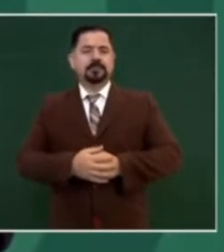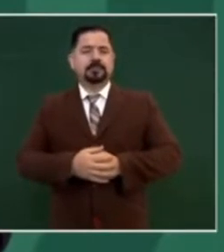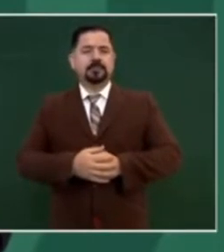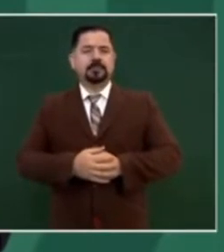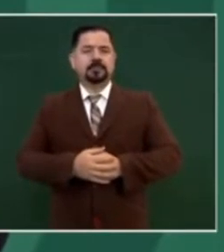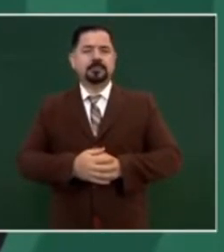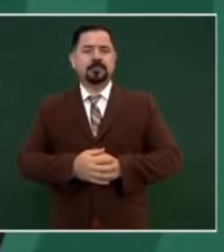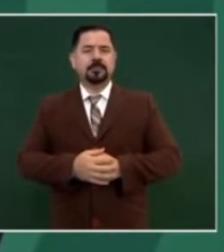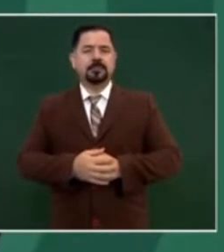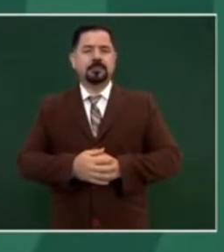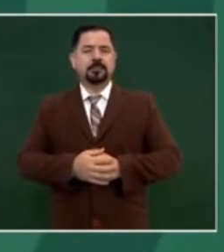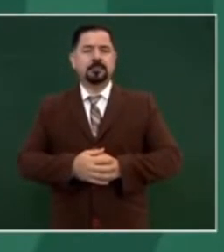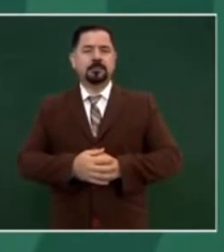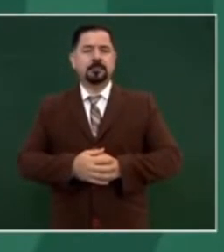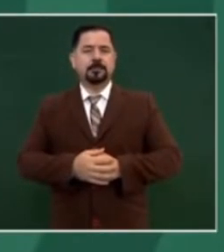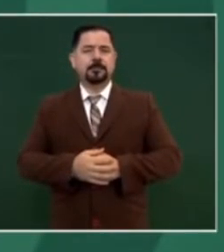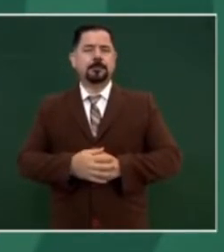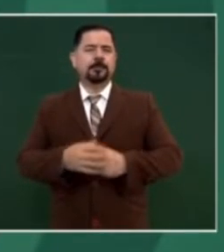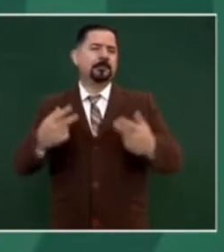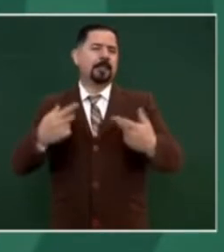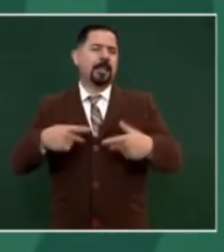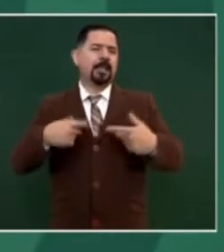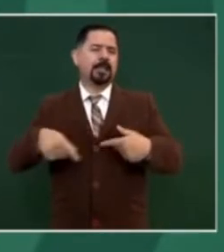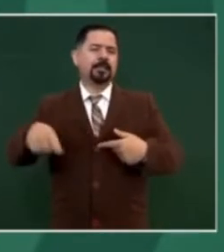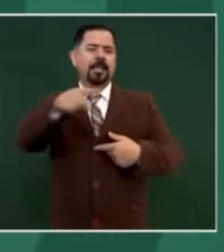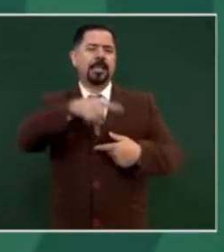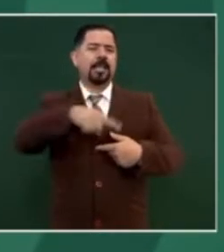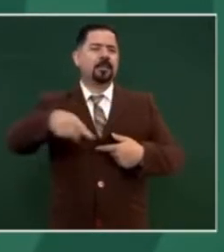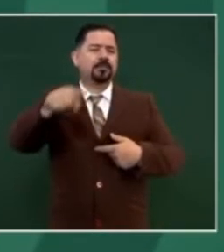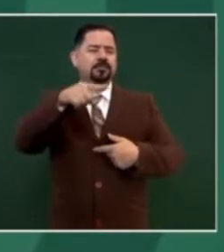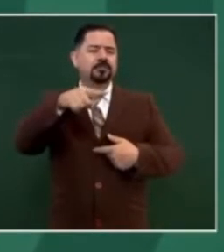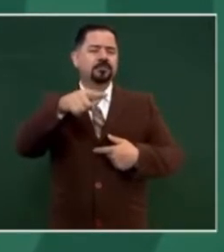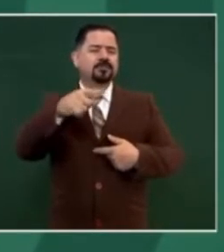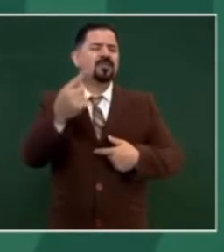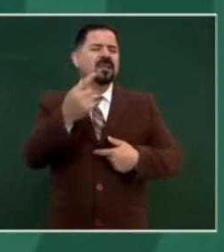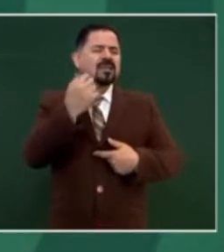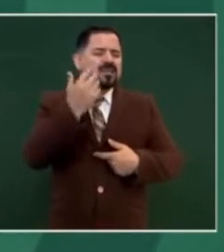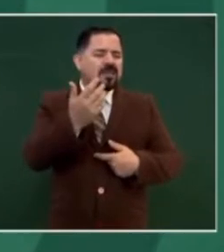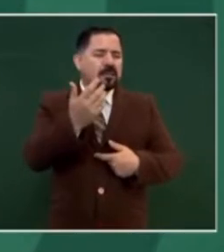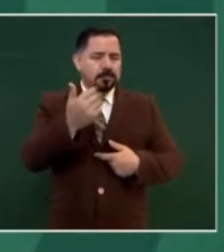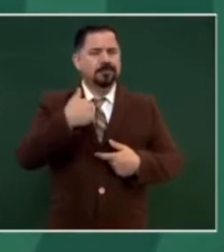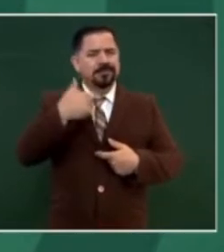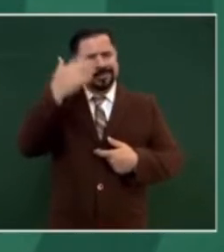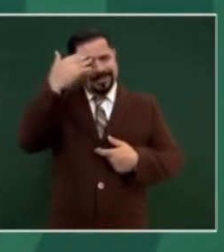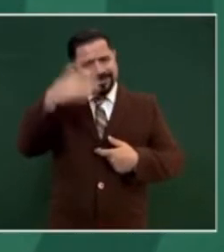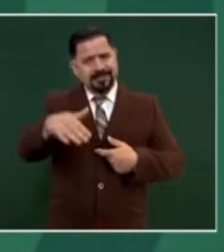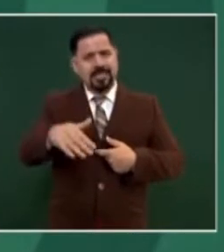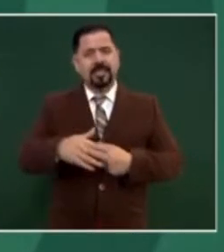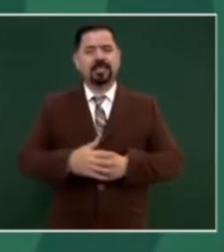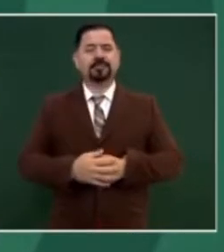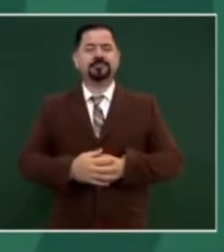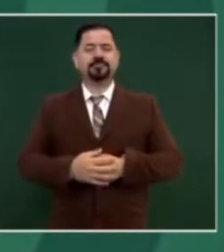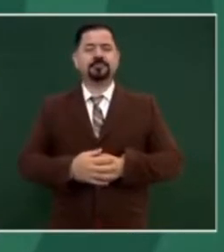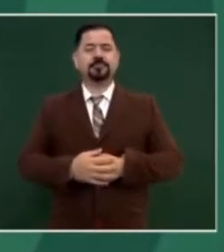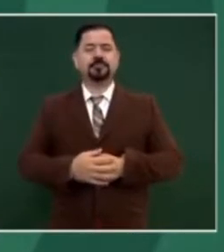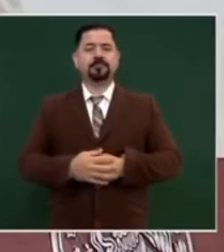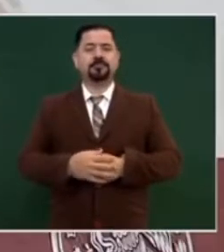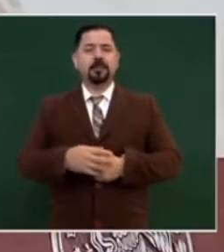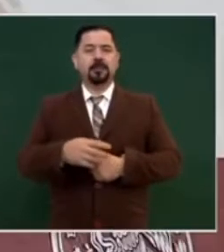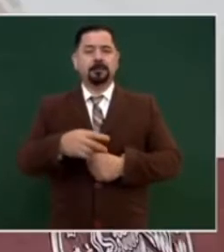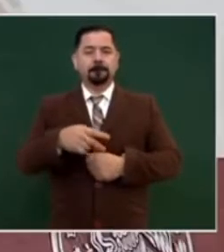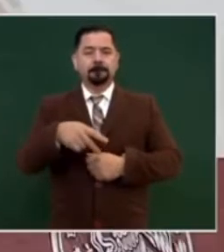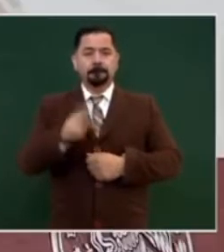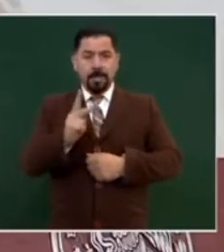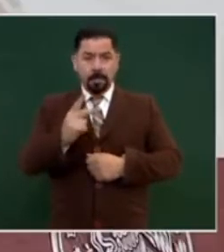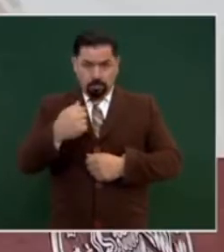qué es lo que la gente quiere y no los vamos a